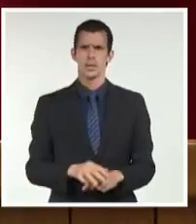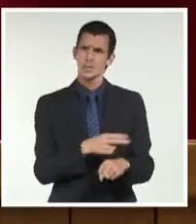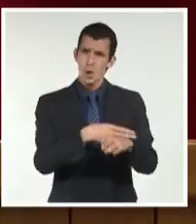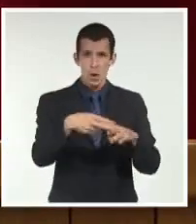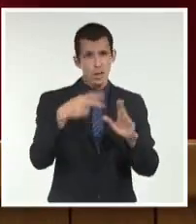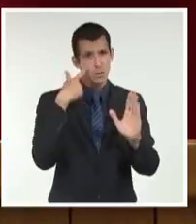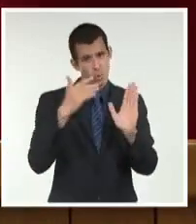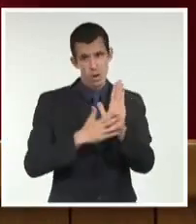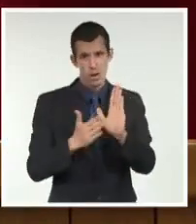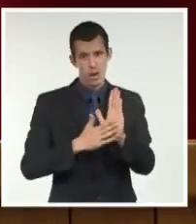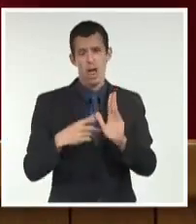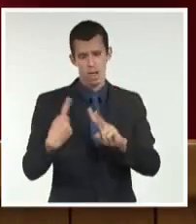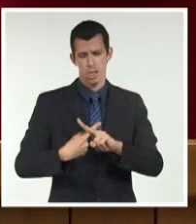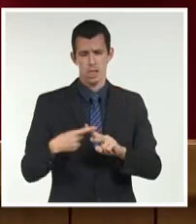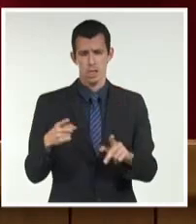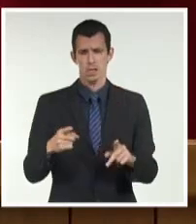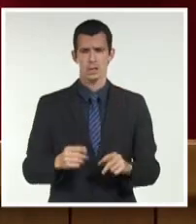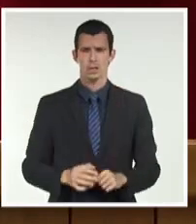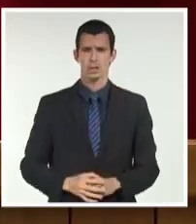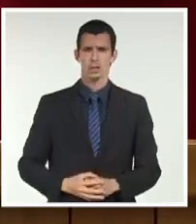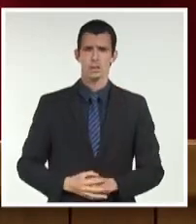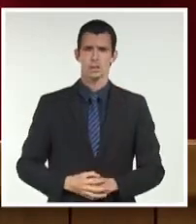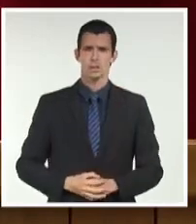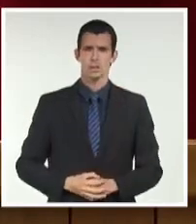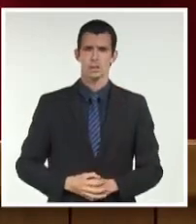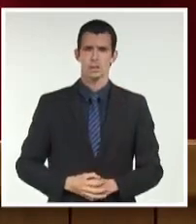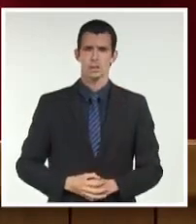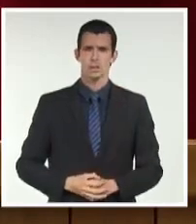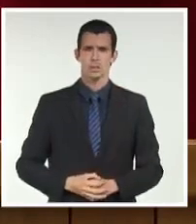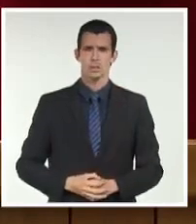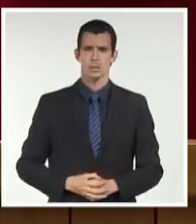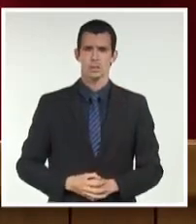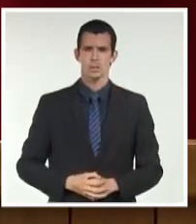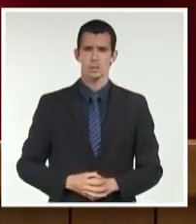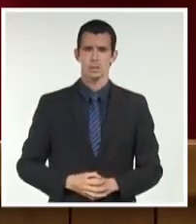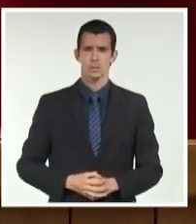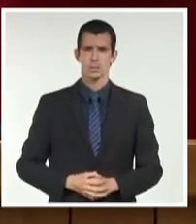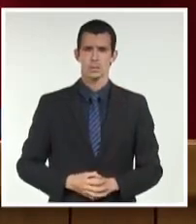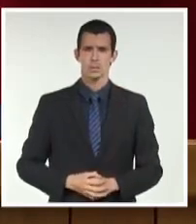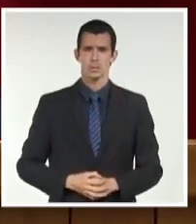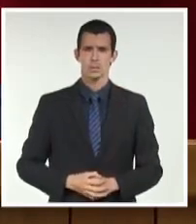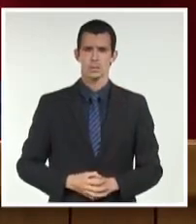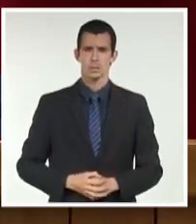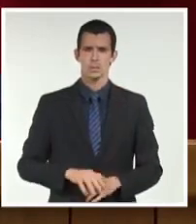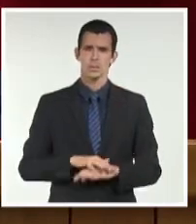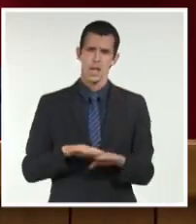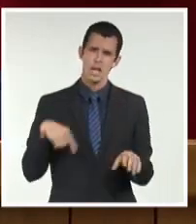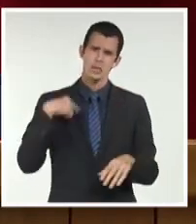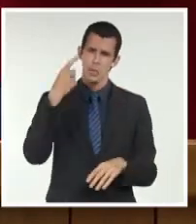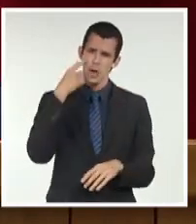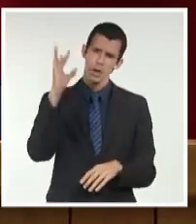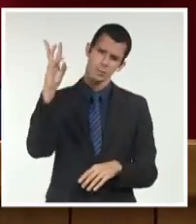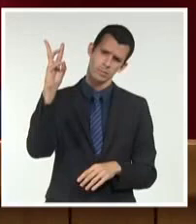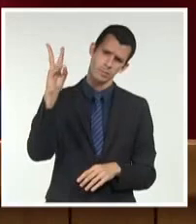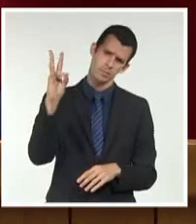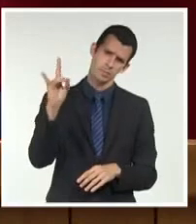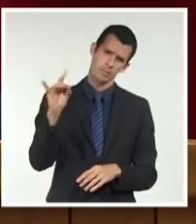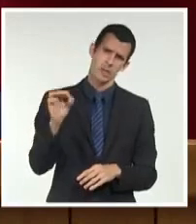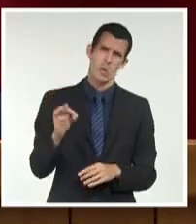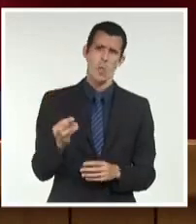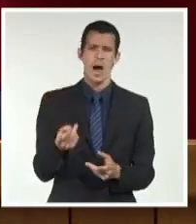historial deja más que claro que lo que persiguen es destruir el proceso revolucionario cubano y lo que